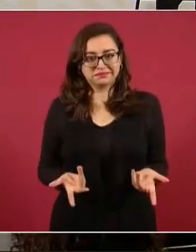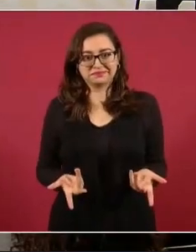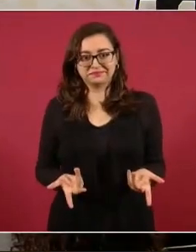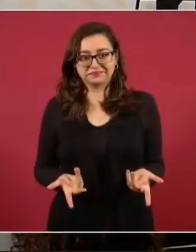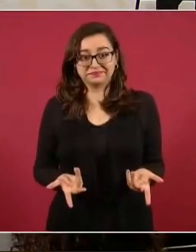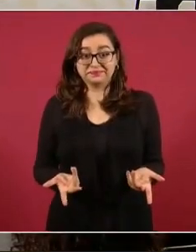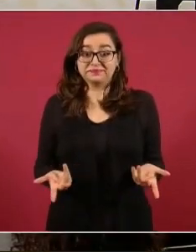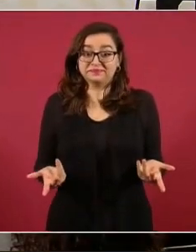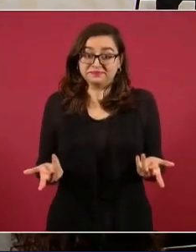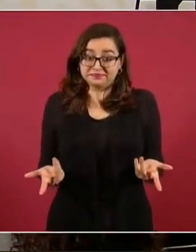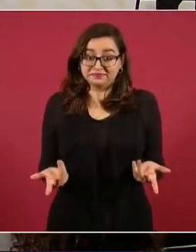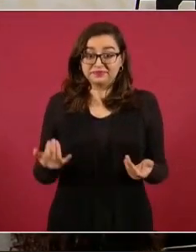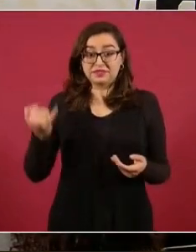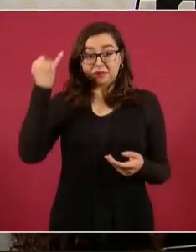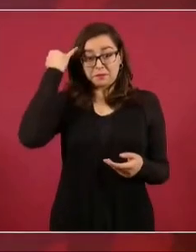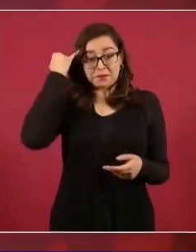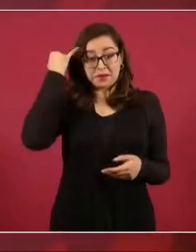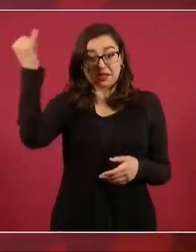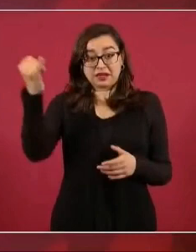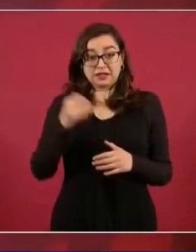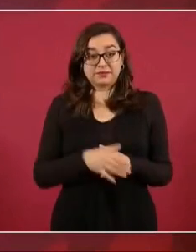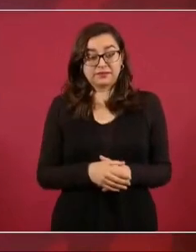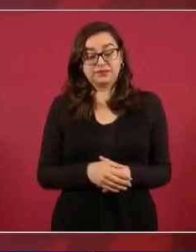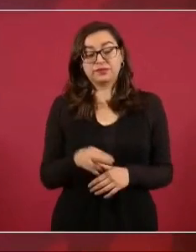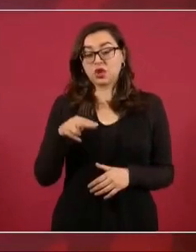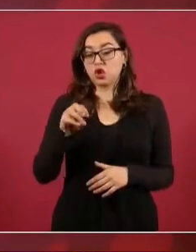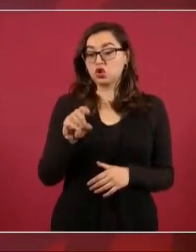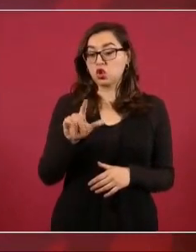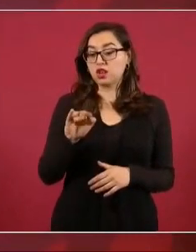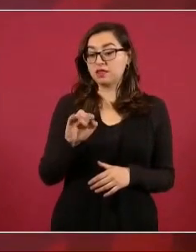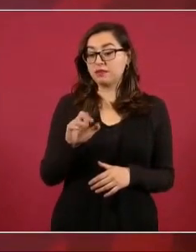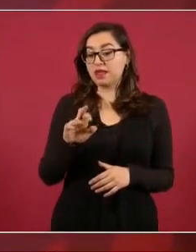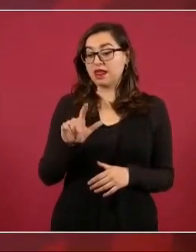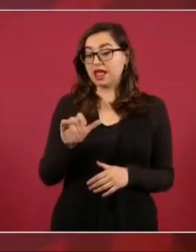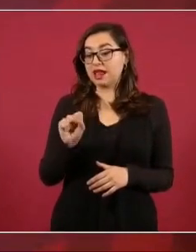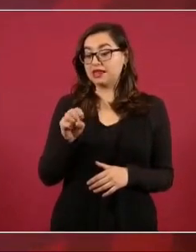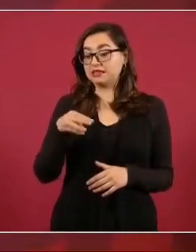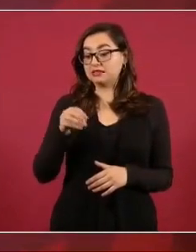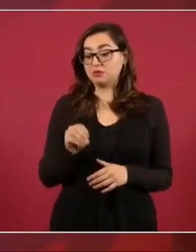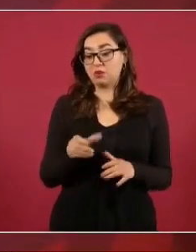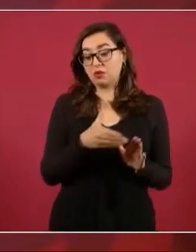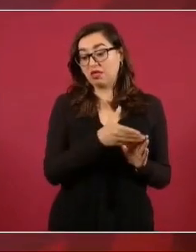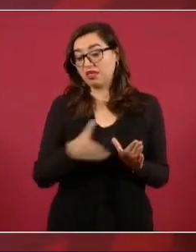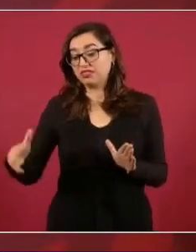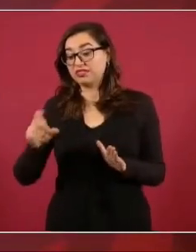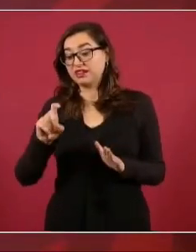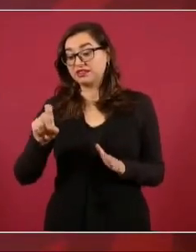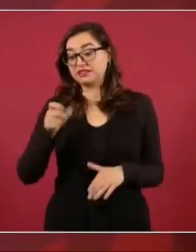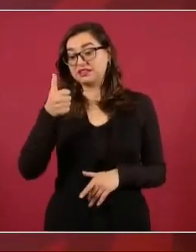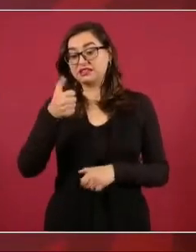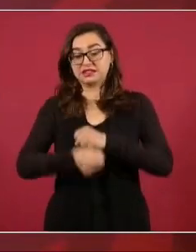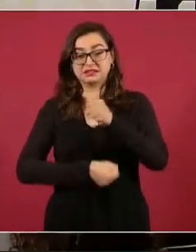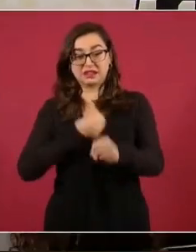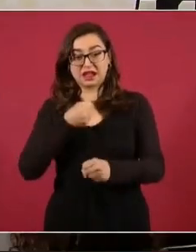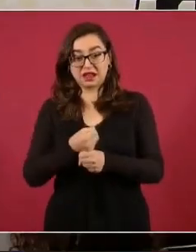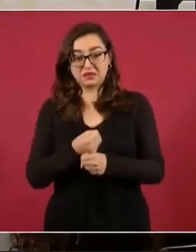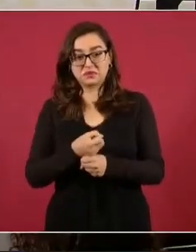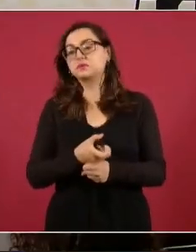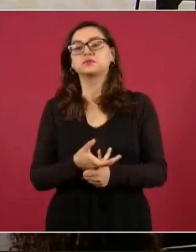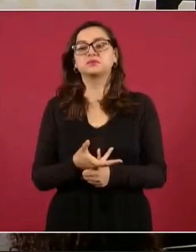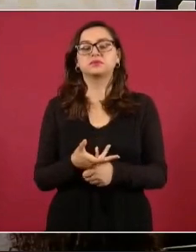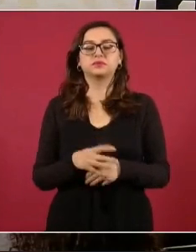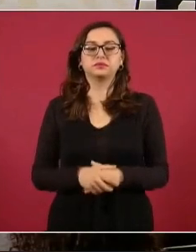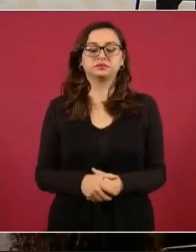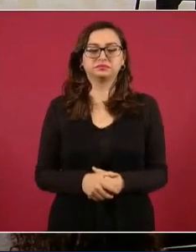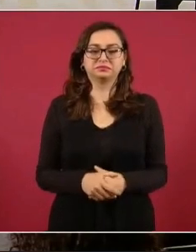Pues imagínense, el neoliberalismo, el neoporfirismo, 36 años, y dice,